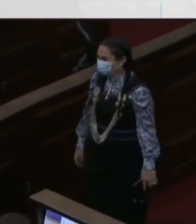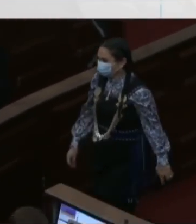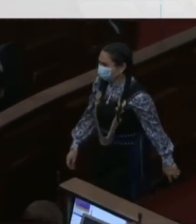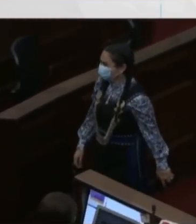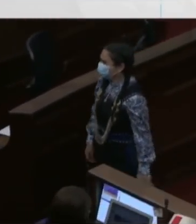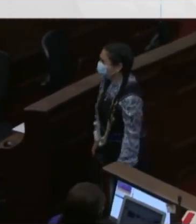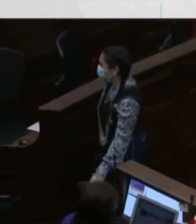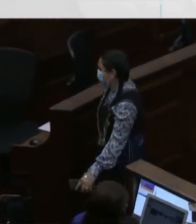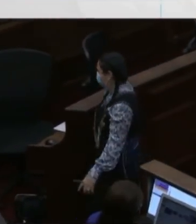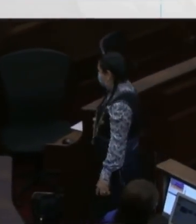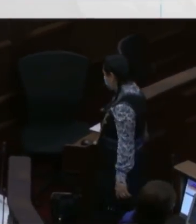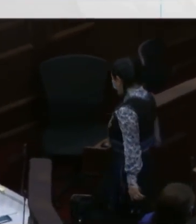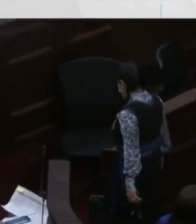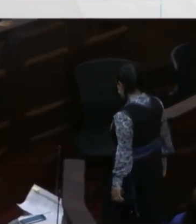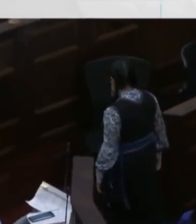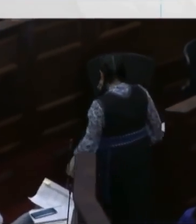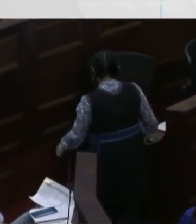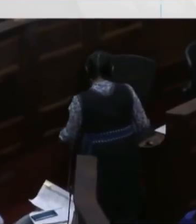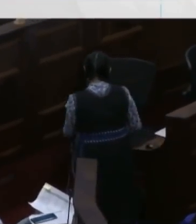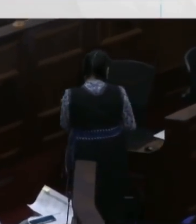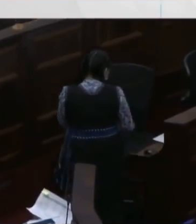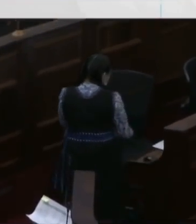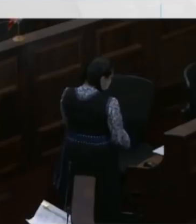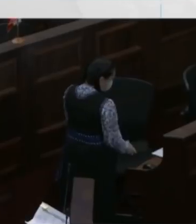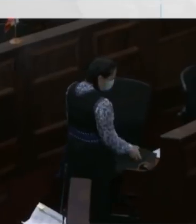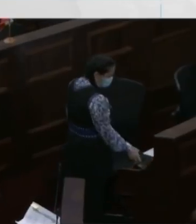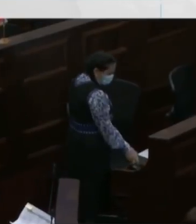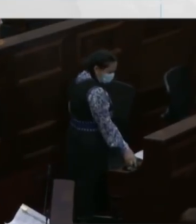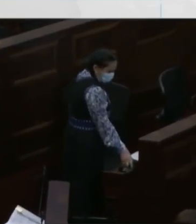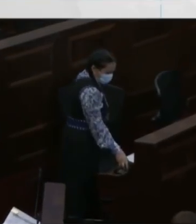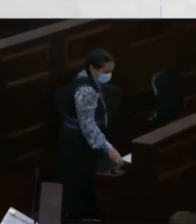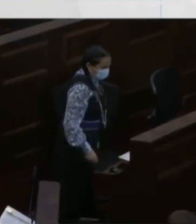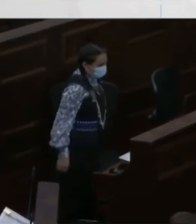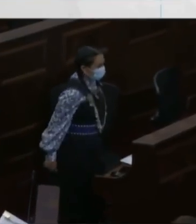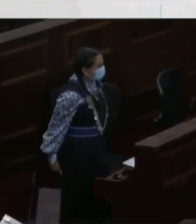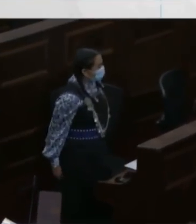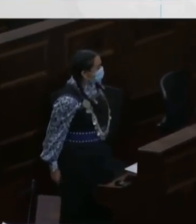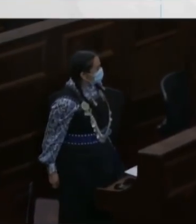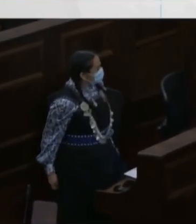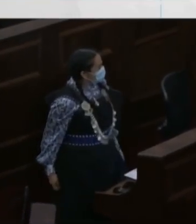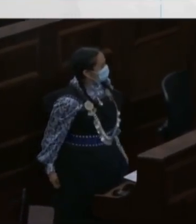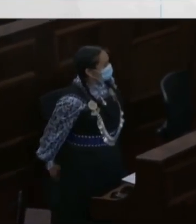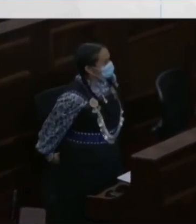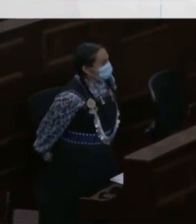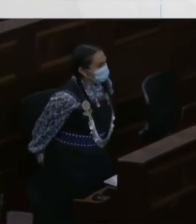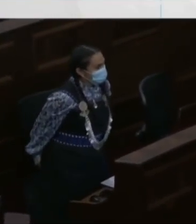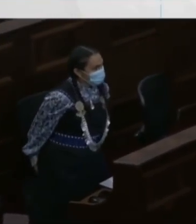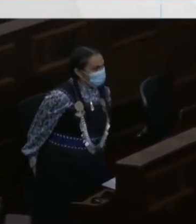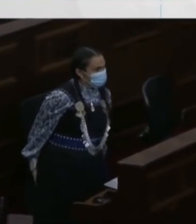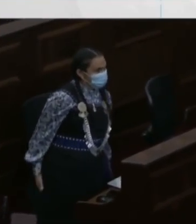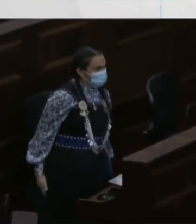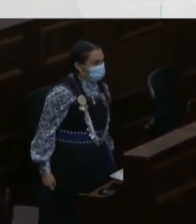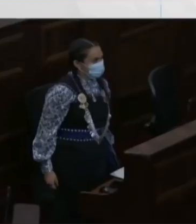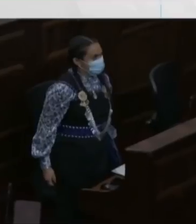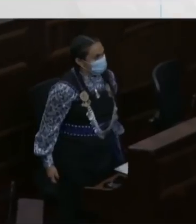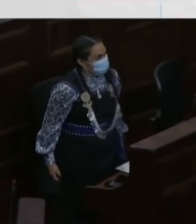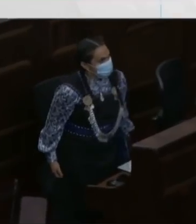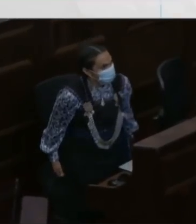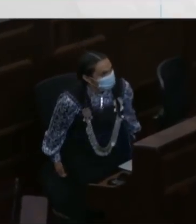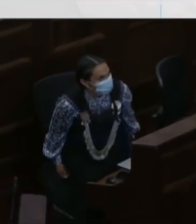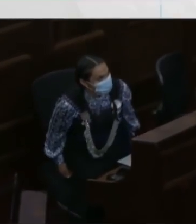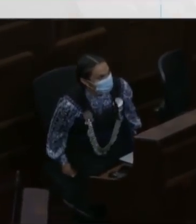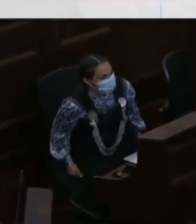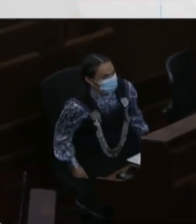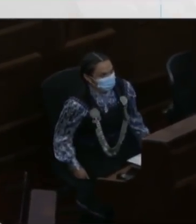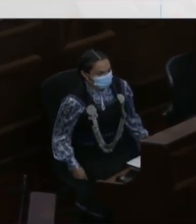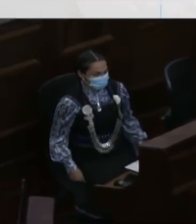del 15 de noviembre de 2019, y eso es que no podamos competir en las elecciones de 2024 o 2025. 2025. Habrá que